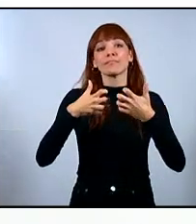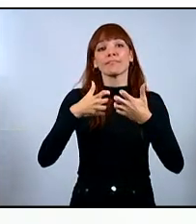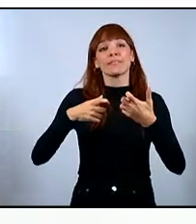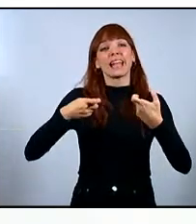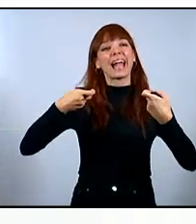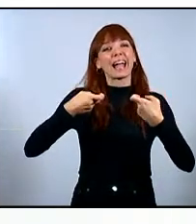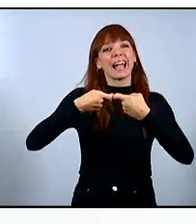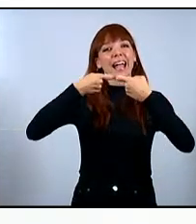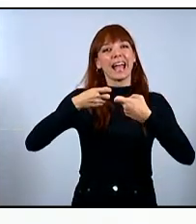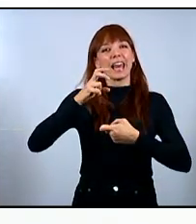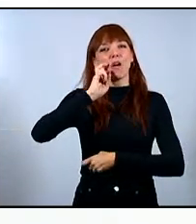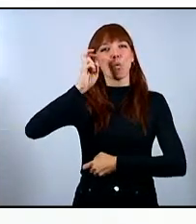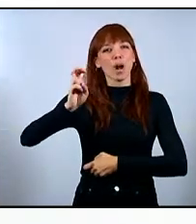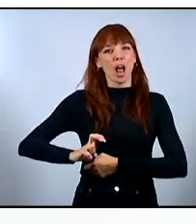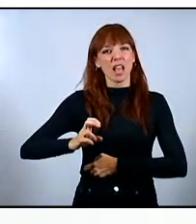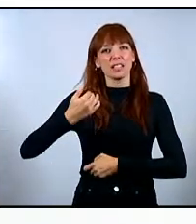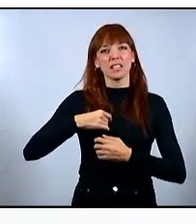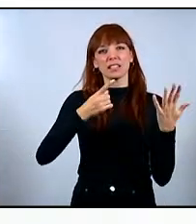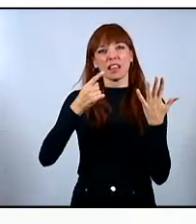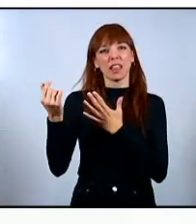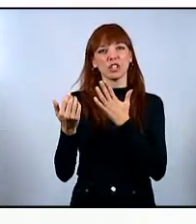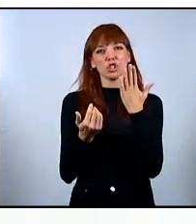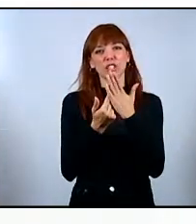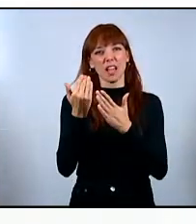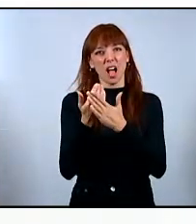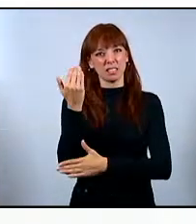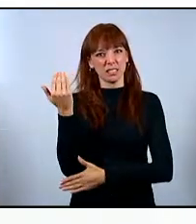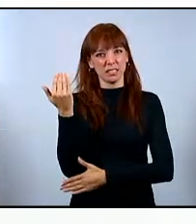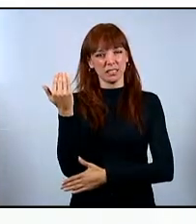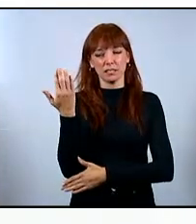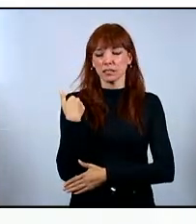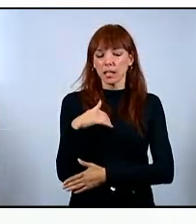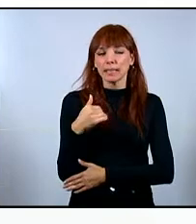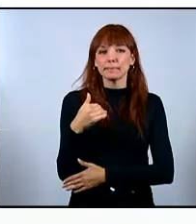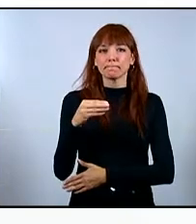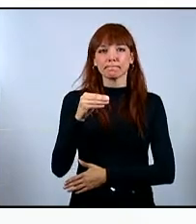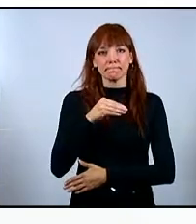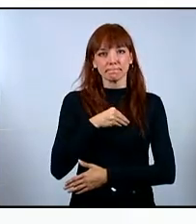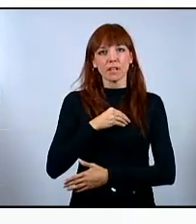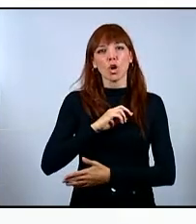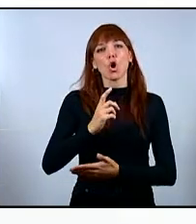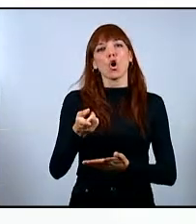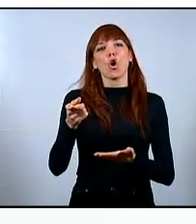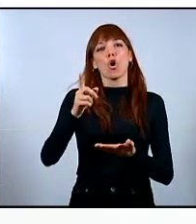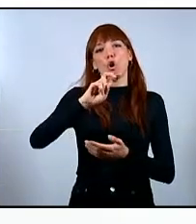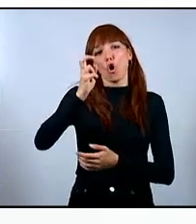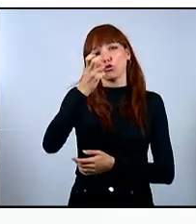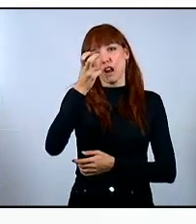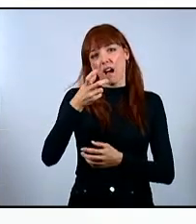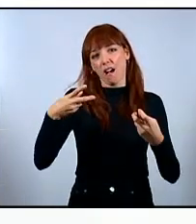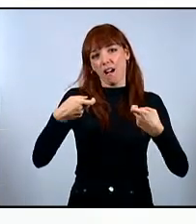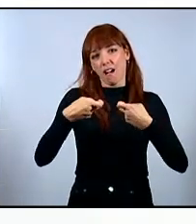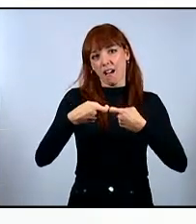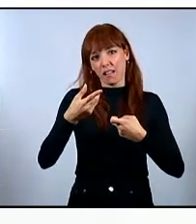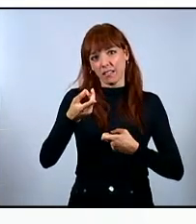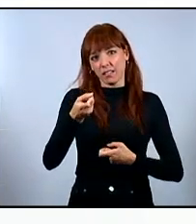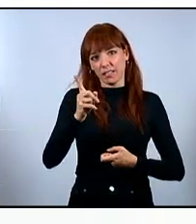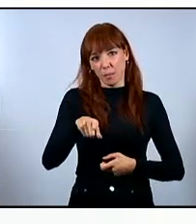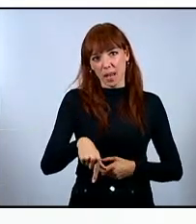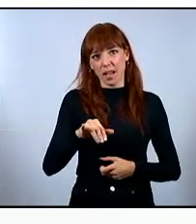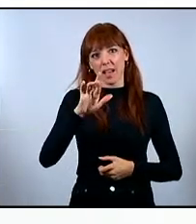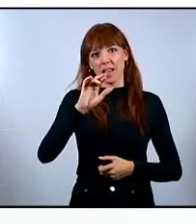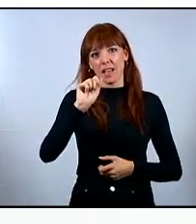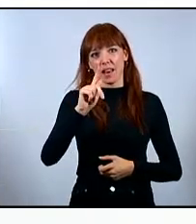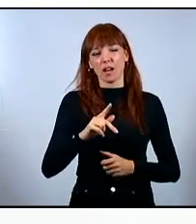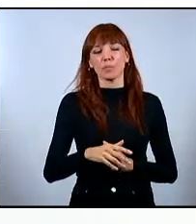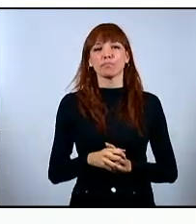la barrera de los 600 días y lamentablemente ha estallado otra en Oriente Próximo. También hemos cumplido